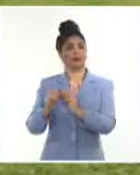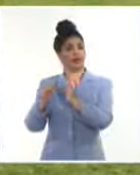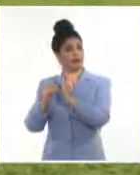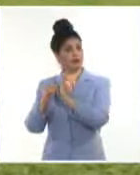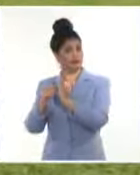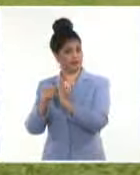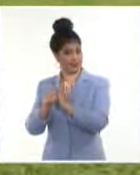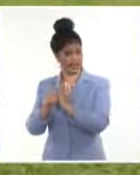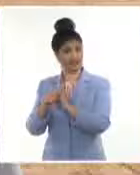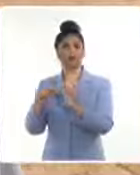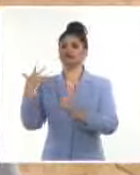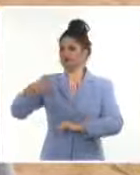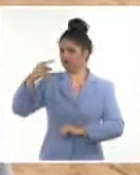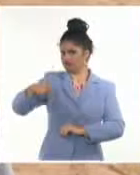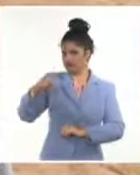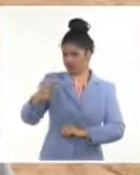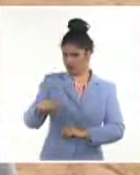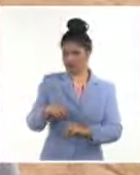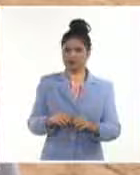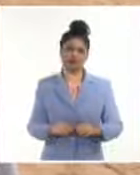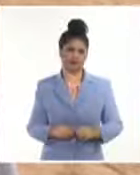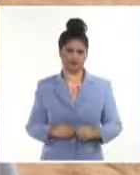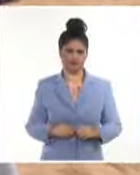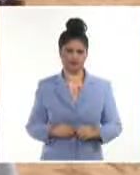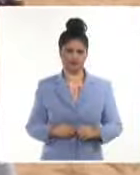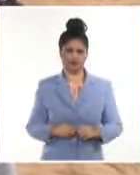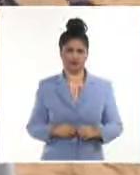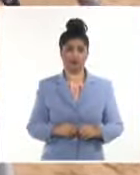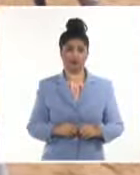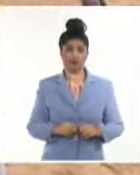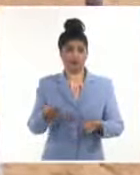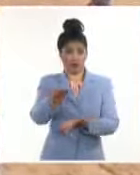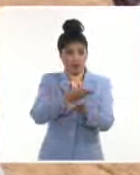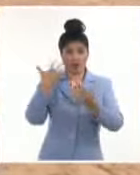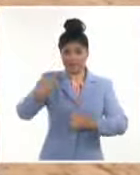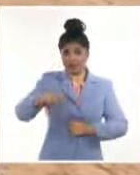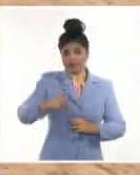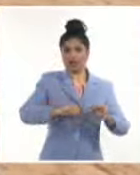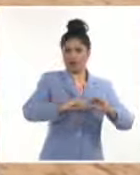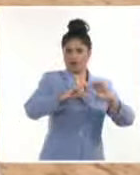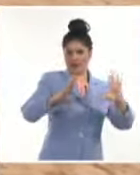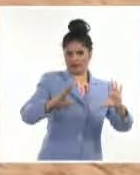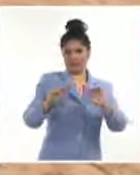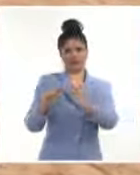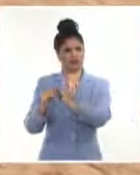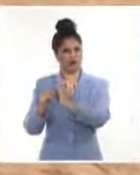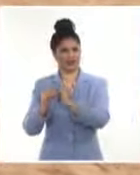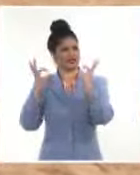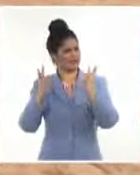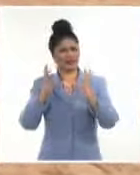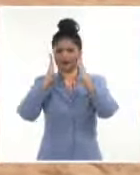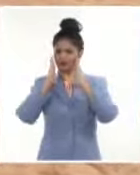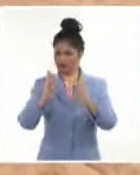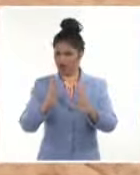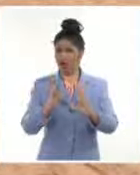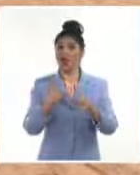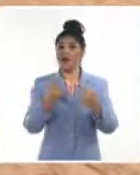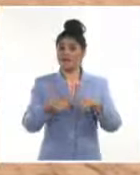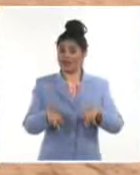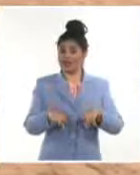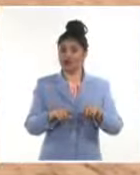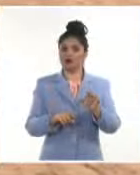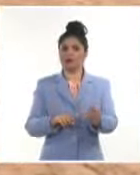Siempre salimos con el ímpetu, bueno, de lograr el campeonato, es lo principal. Pero bueno, siempre, como digo, ir por paso. Un primer